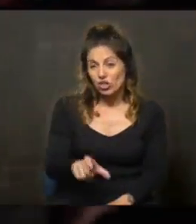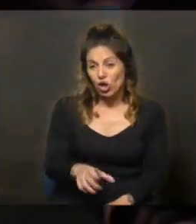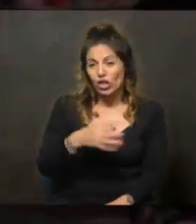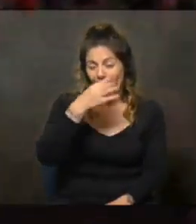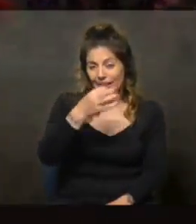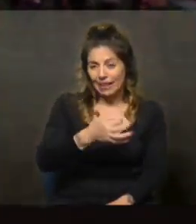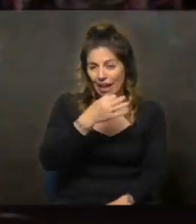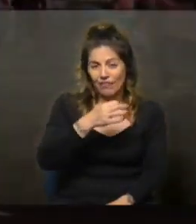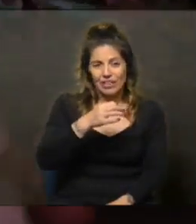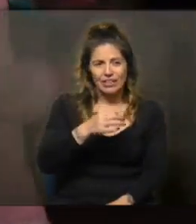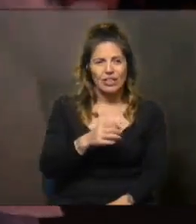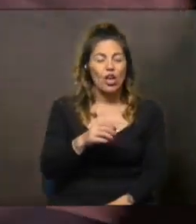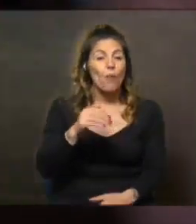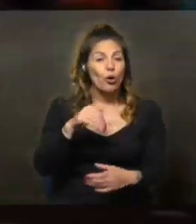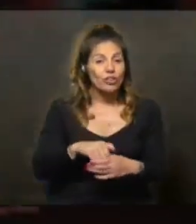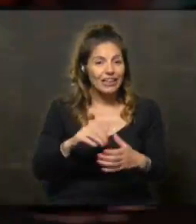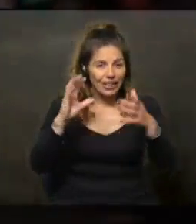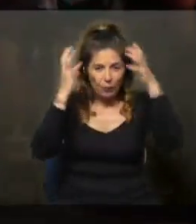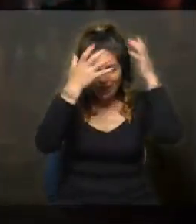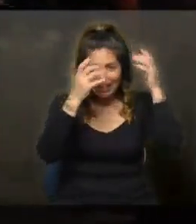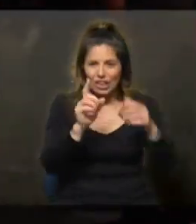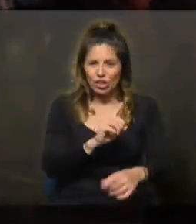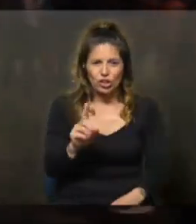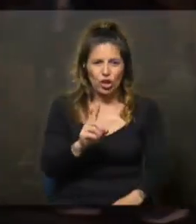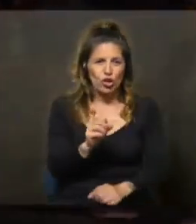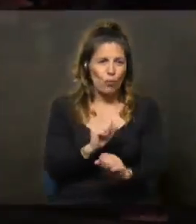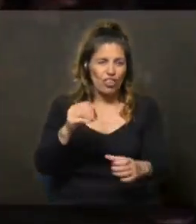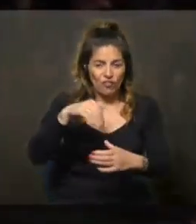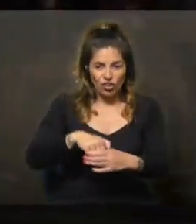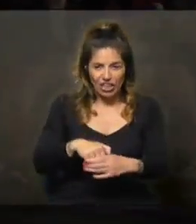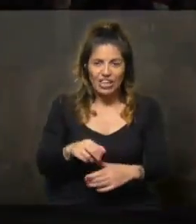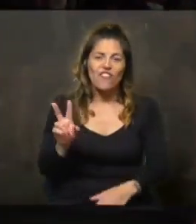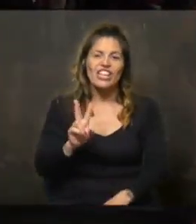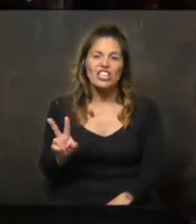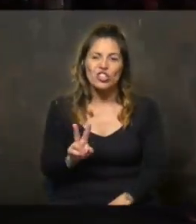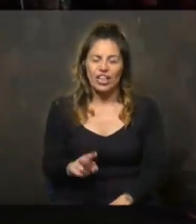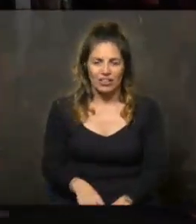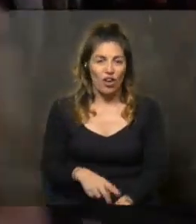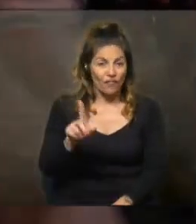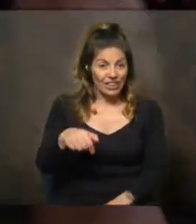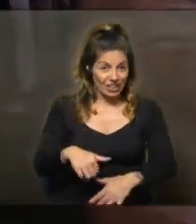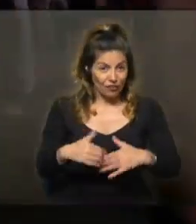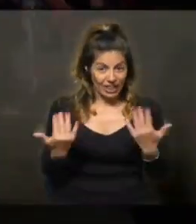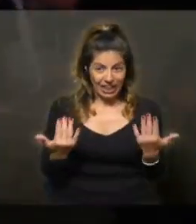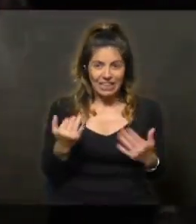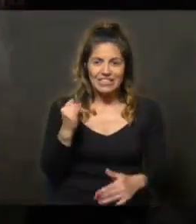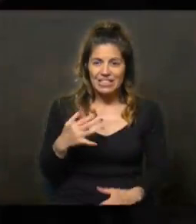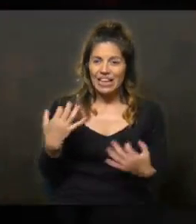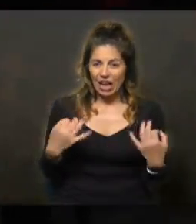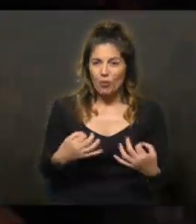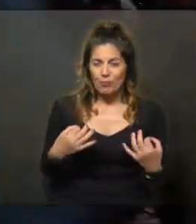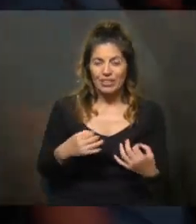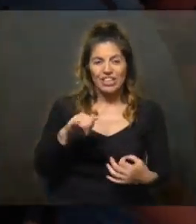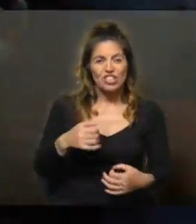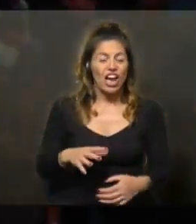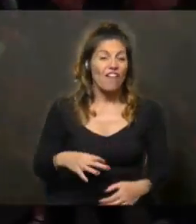que ha venido al obelisco votante de mi ley no no puedo votar soy venezolano pero pero viniste a festejar Sí porque realmente ya